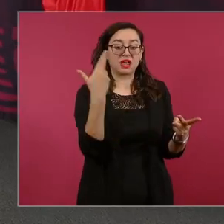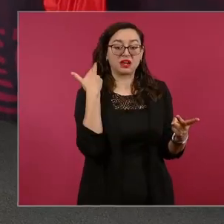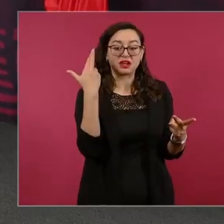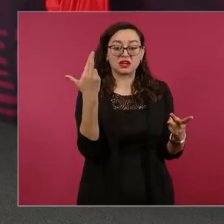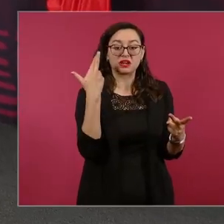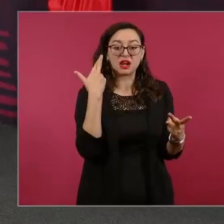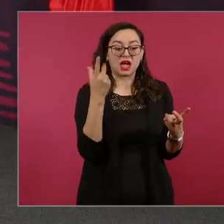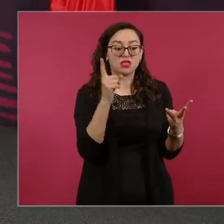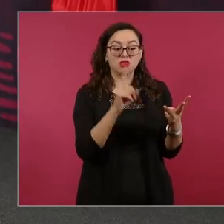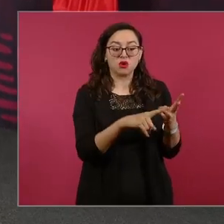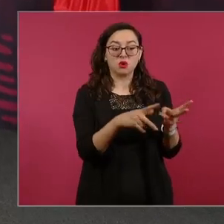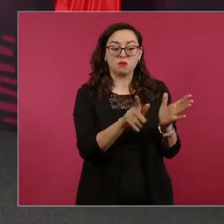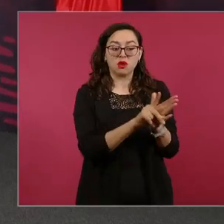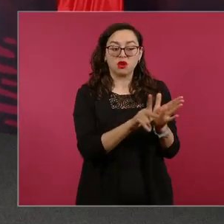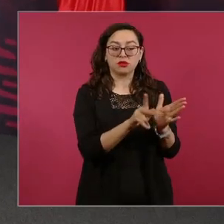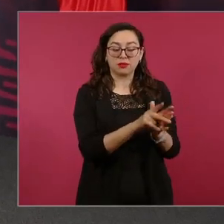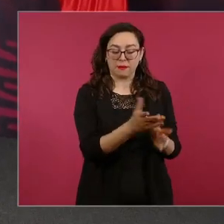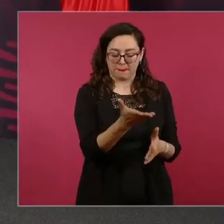columnistas,